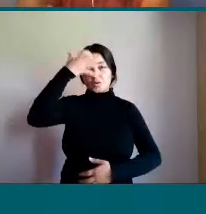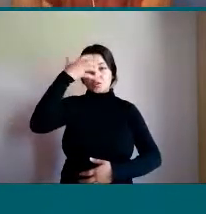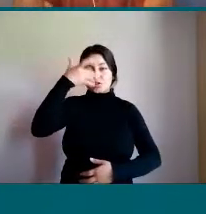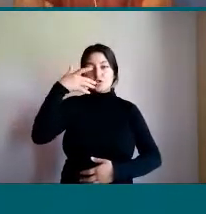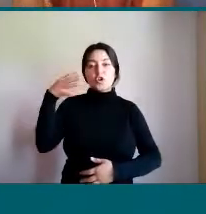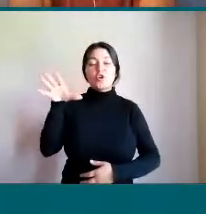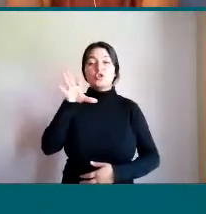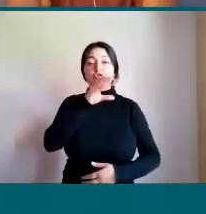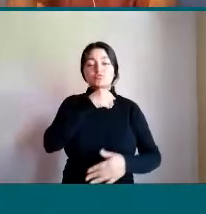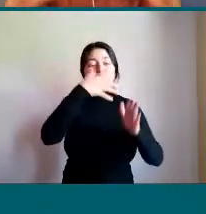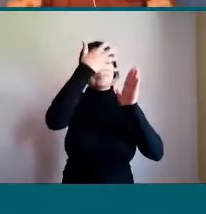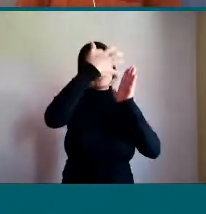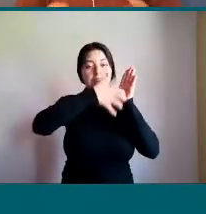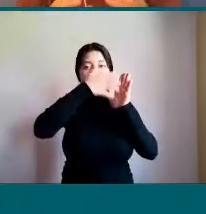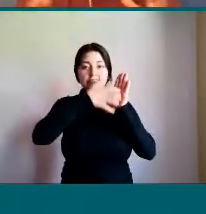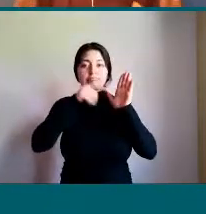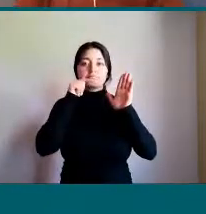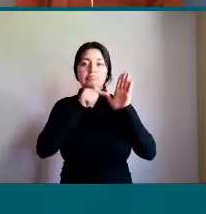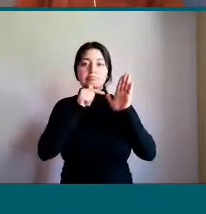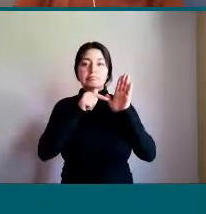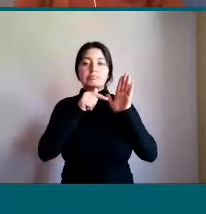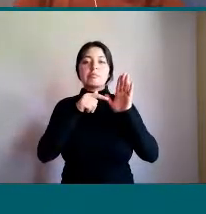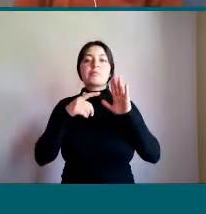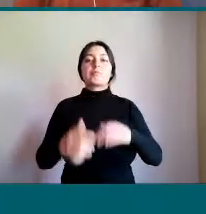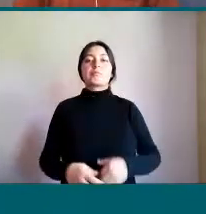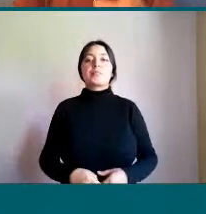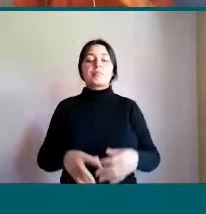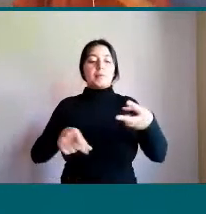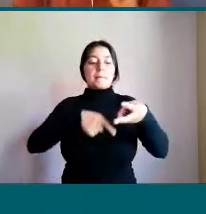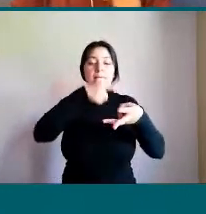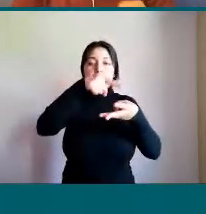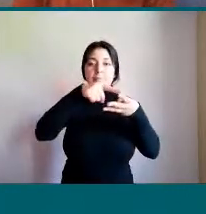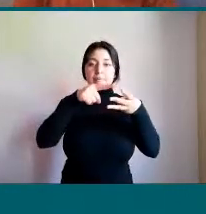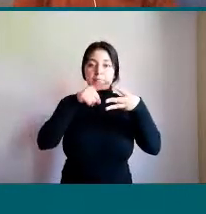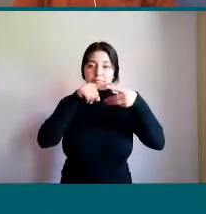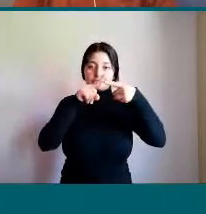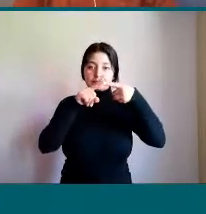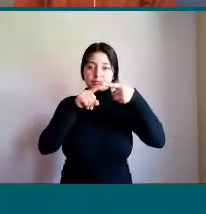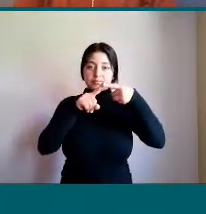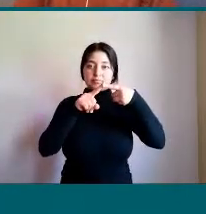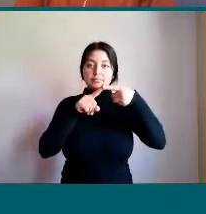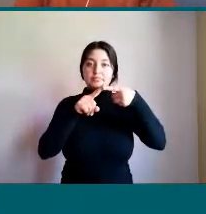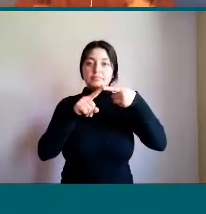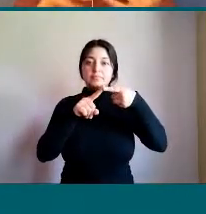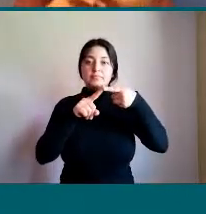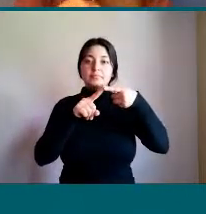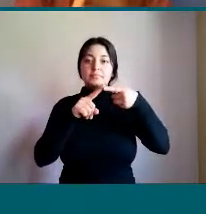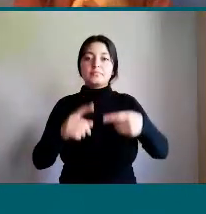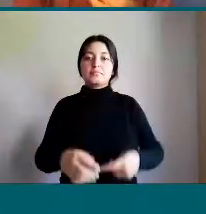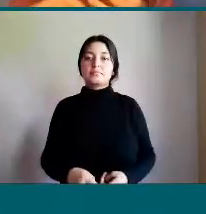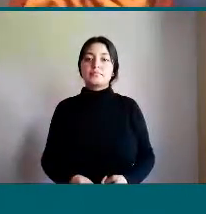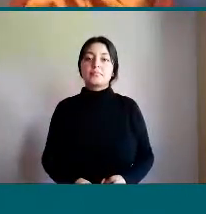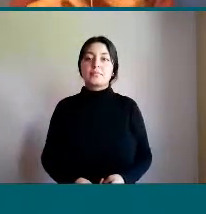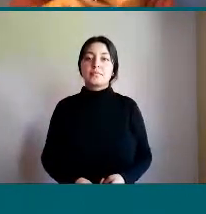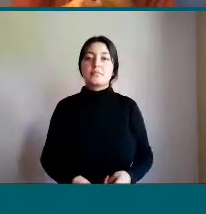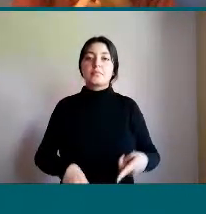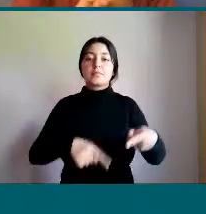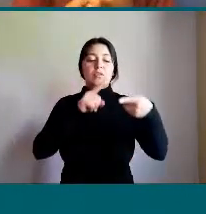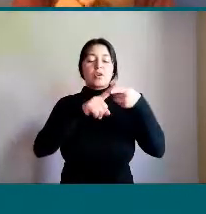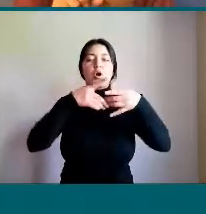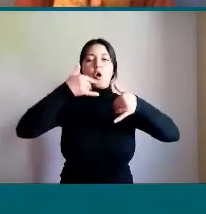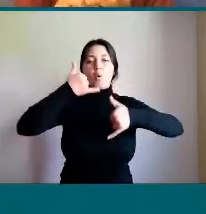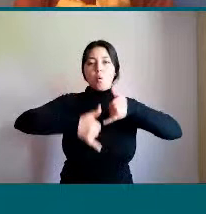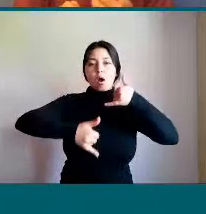fija, ¿sí?, conocer este punto de partida, hay 3 herramientas muy chulas. Por un lado tenemos Mentimeter, que nos va a permitir hacer nubes de palabras, nos va a